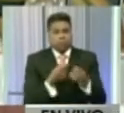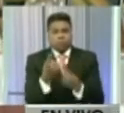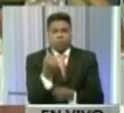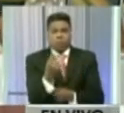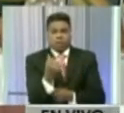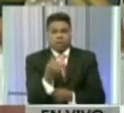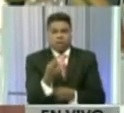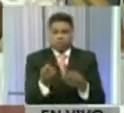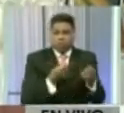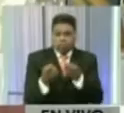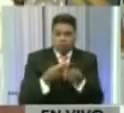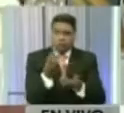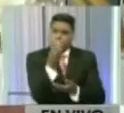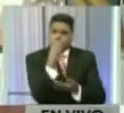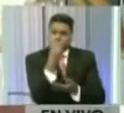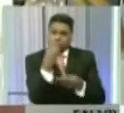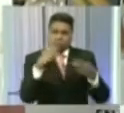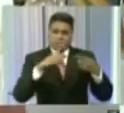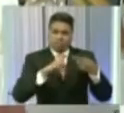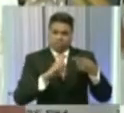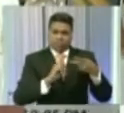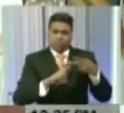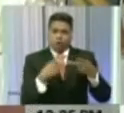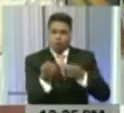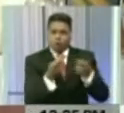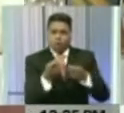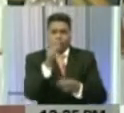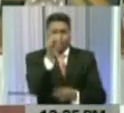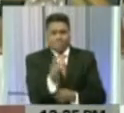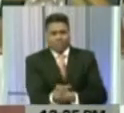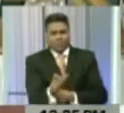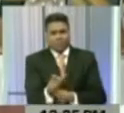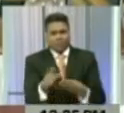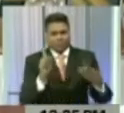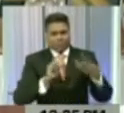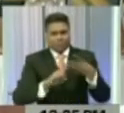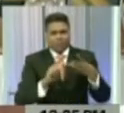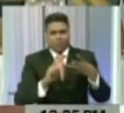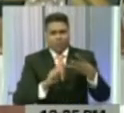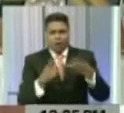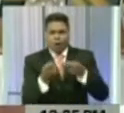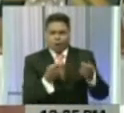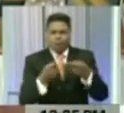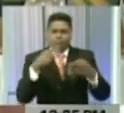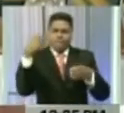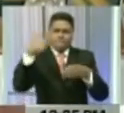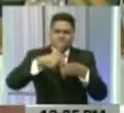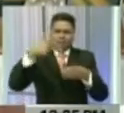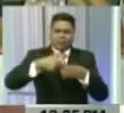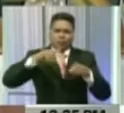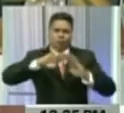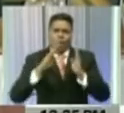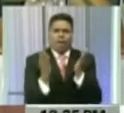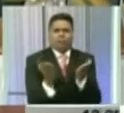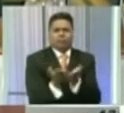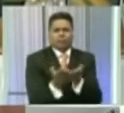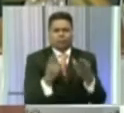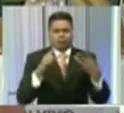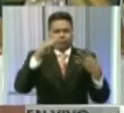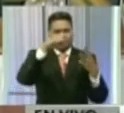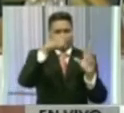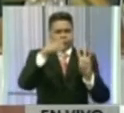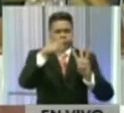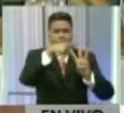Si le controlamos la comida, le controlamos a la gente. Y si le controlamos el petróleo, controlamos el mundo. Ah, el petróleo